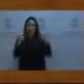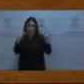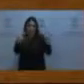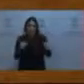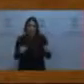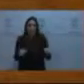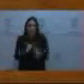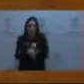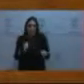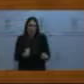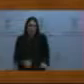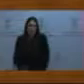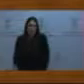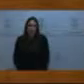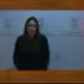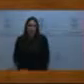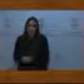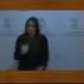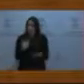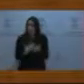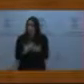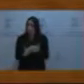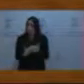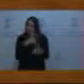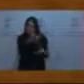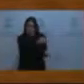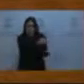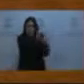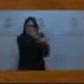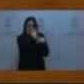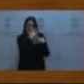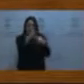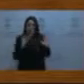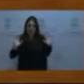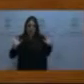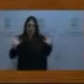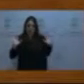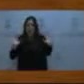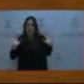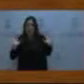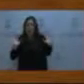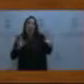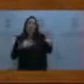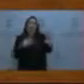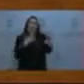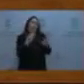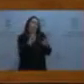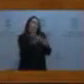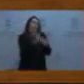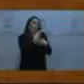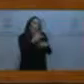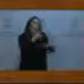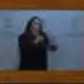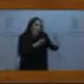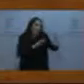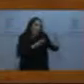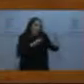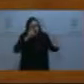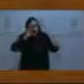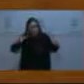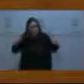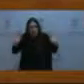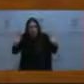hemos podido constatar por la información que usted nos ha facilitado, salvo que ahora vuelva a estar errónea, que también es una